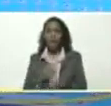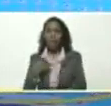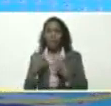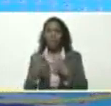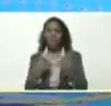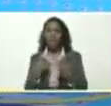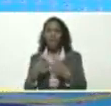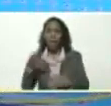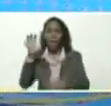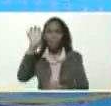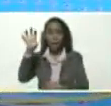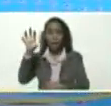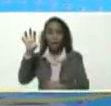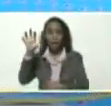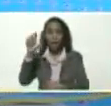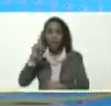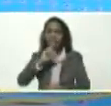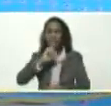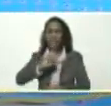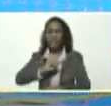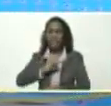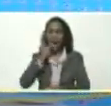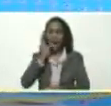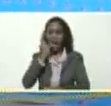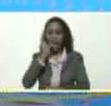patriotas, las envidias,